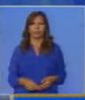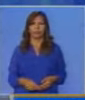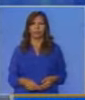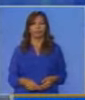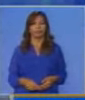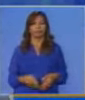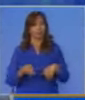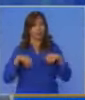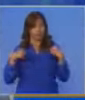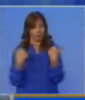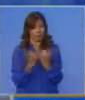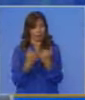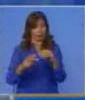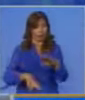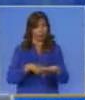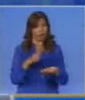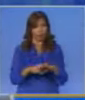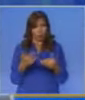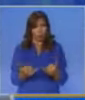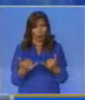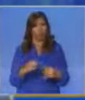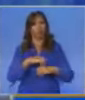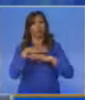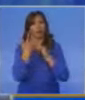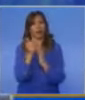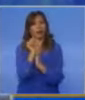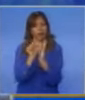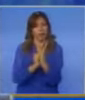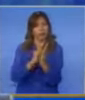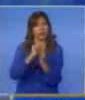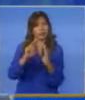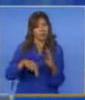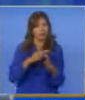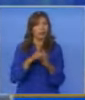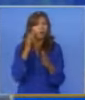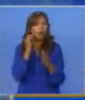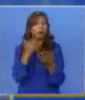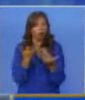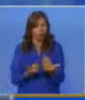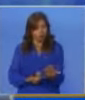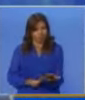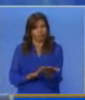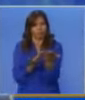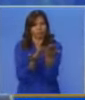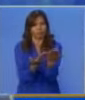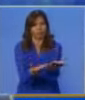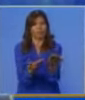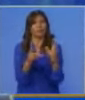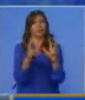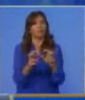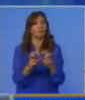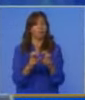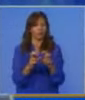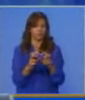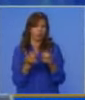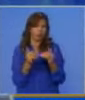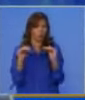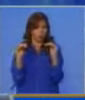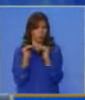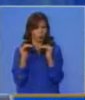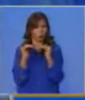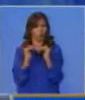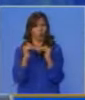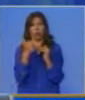En la Asamblea Nacional se presentó esta mañana la Agenda Nacional de las Mujeres y la Igualdad de Género. El superintendente de comunicación